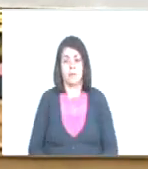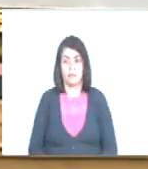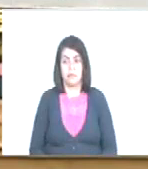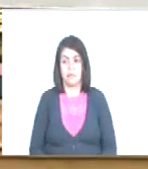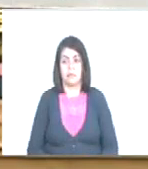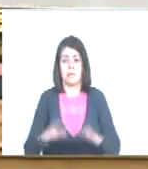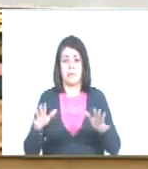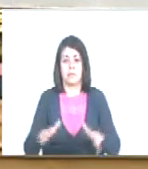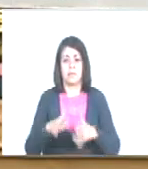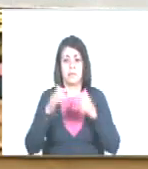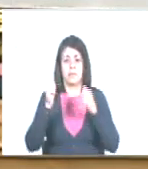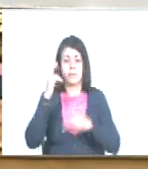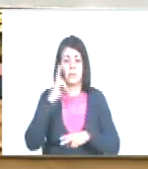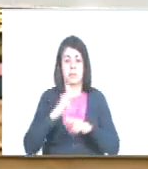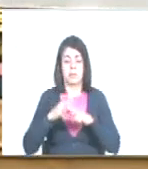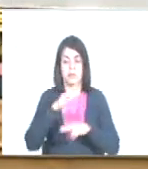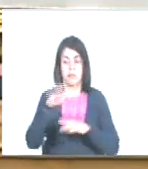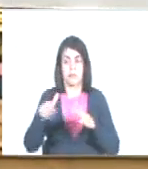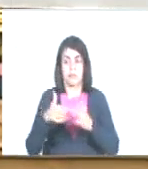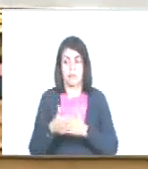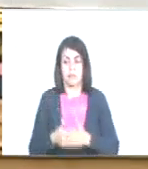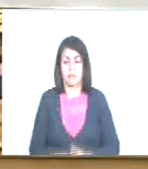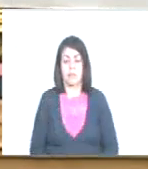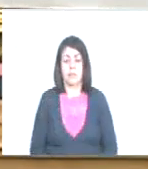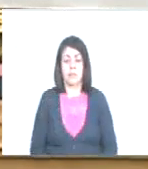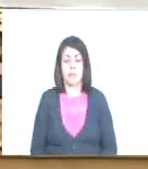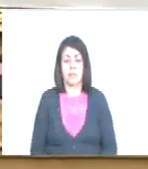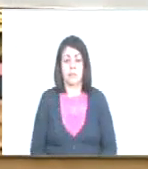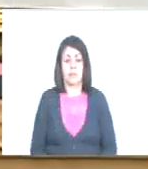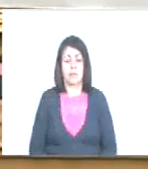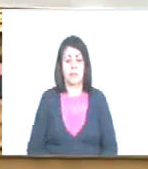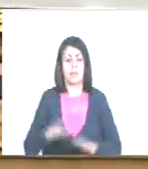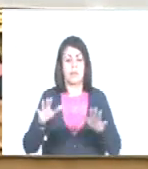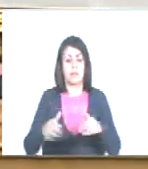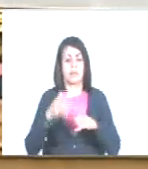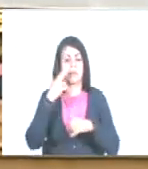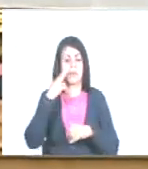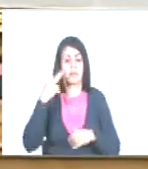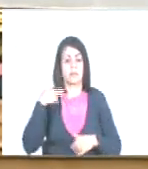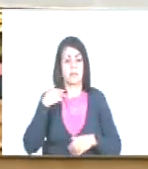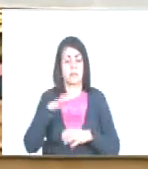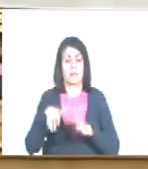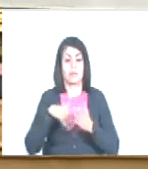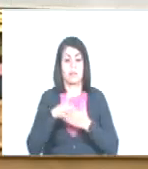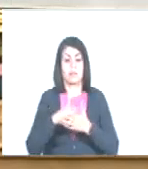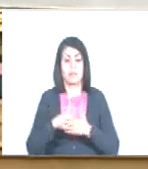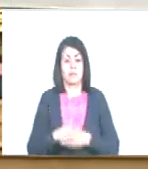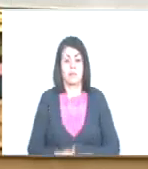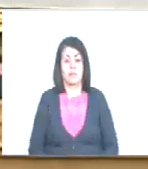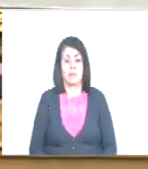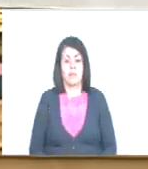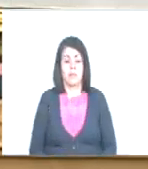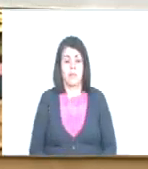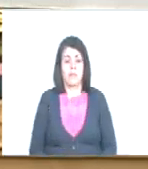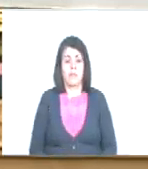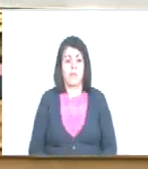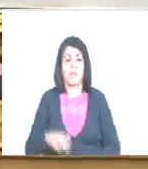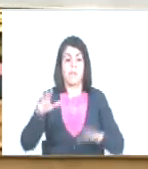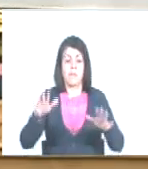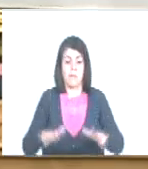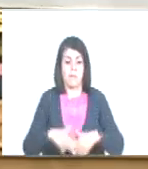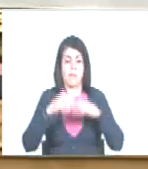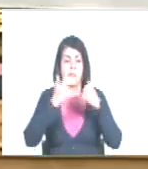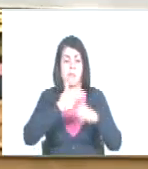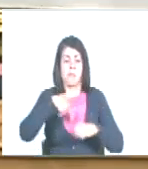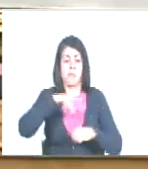que rescató el honor de todas y de todos, del que rescató el orgullo de todas y de todos, del que rescató